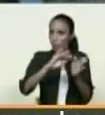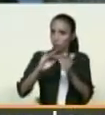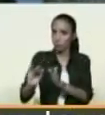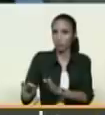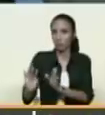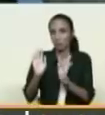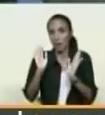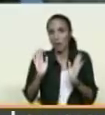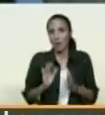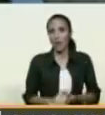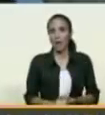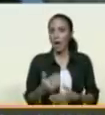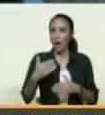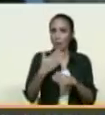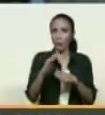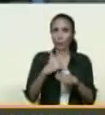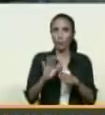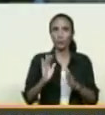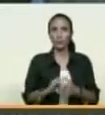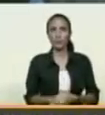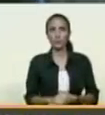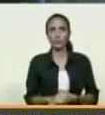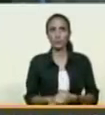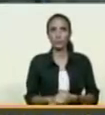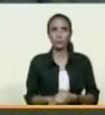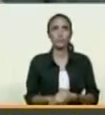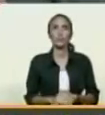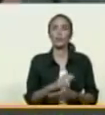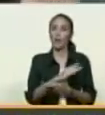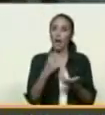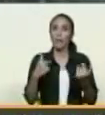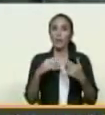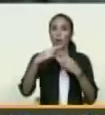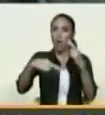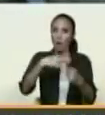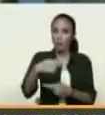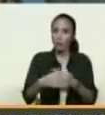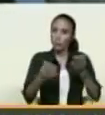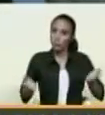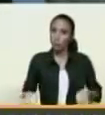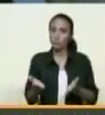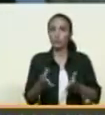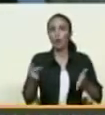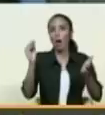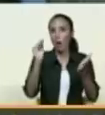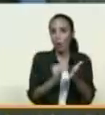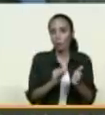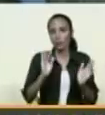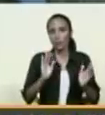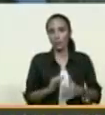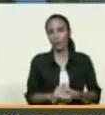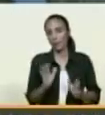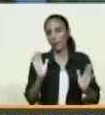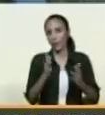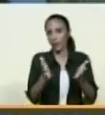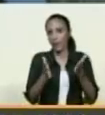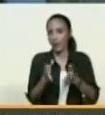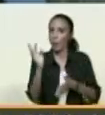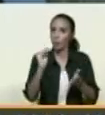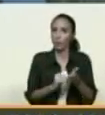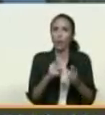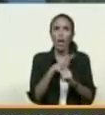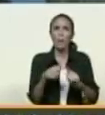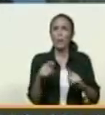principal actor de la oposición en Venezuela para volver a tratar de llegar al poder por la vía democrática, pero no derrocando un